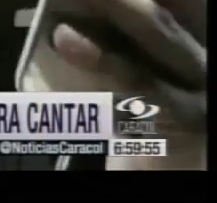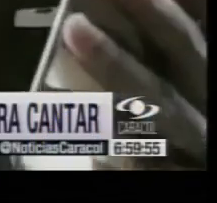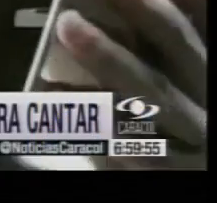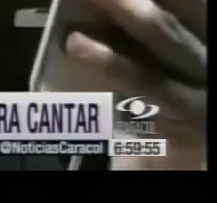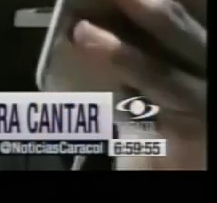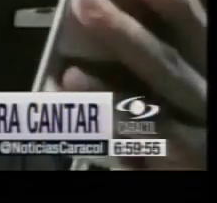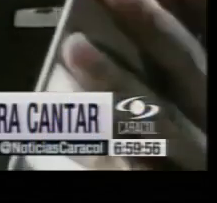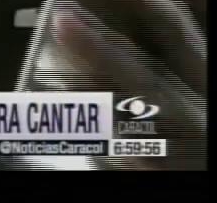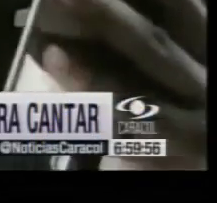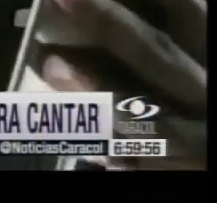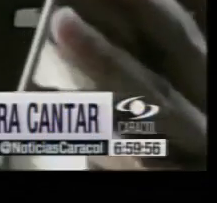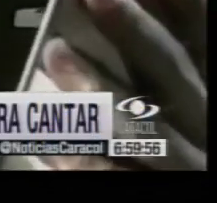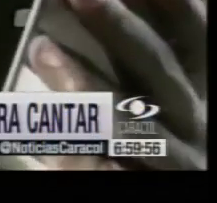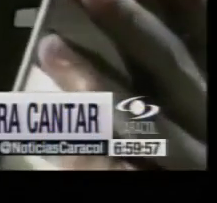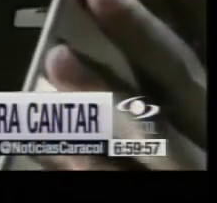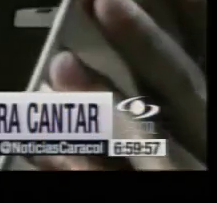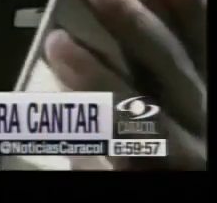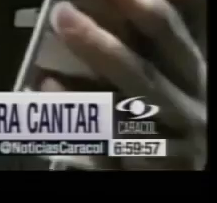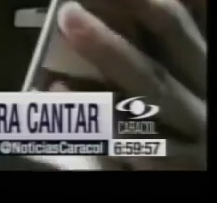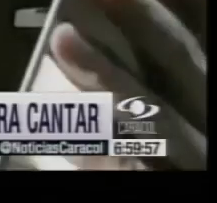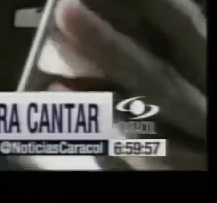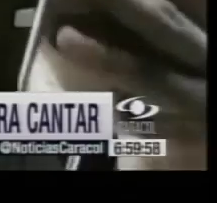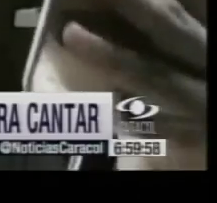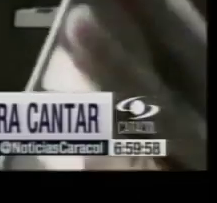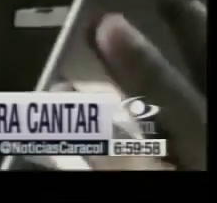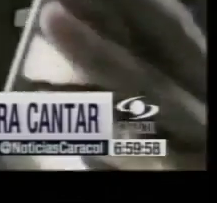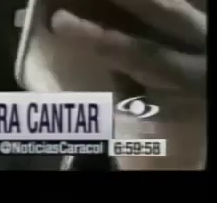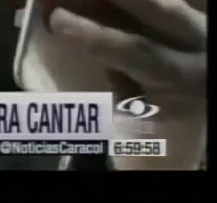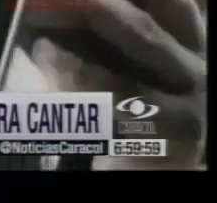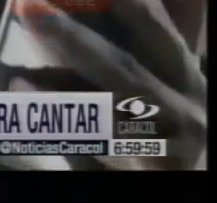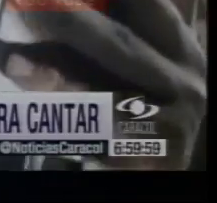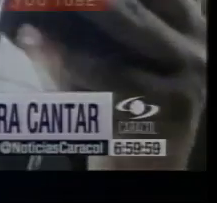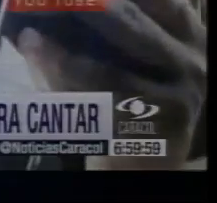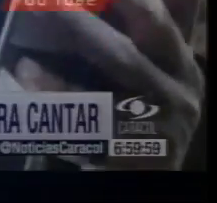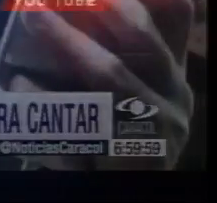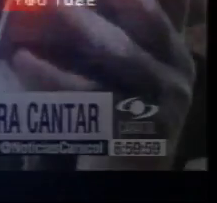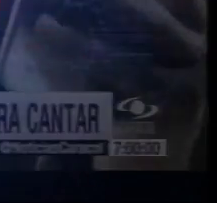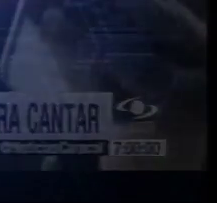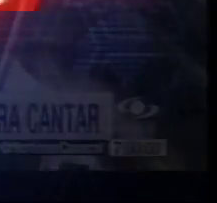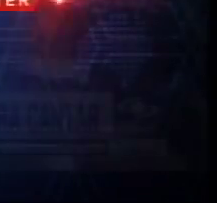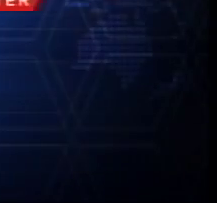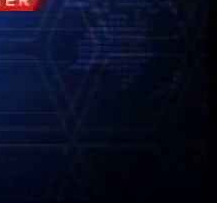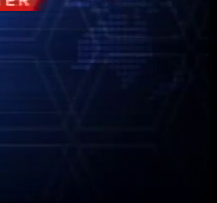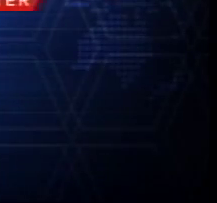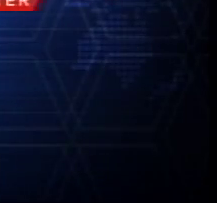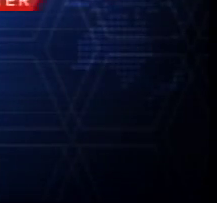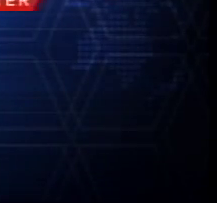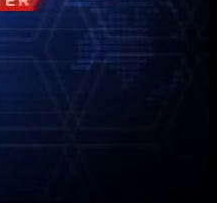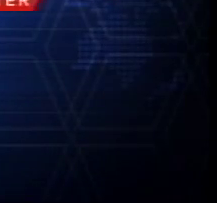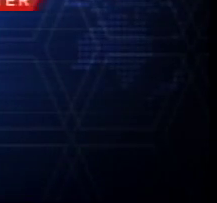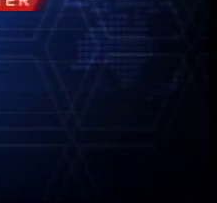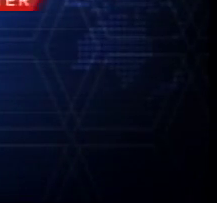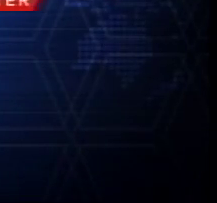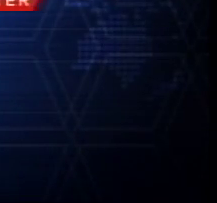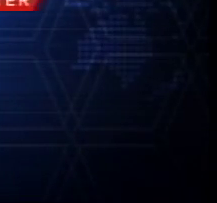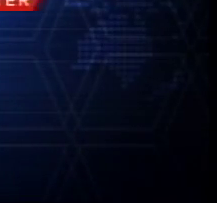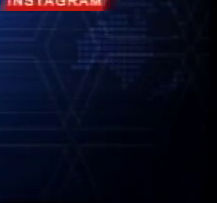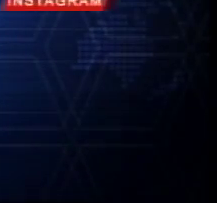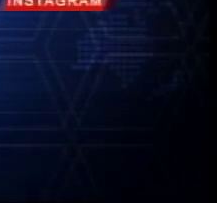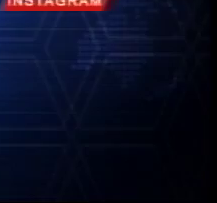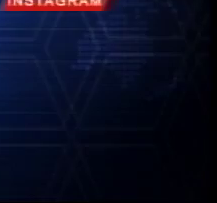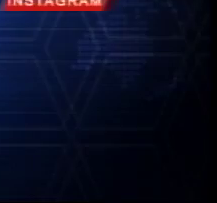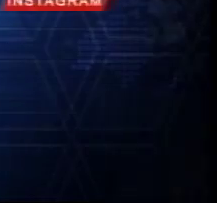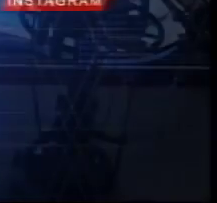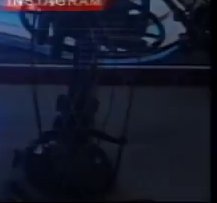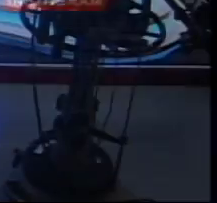Con tus manos siénteme, bailame, y con un besito mójame, y con tus...